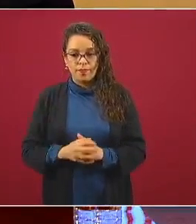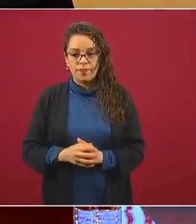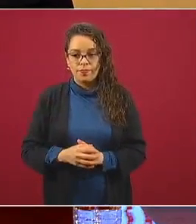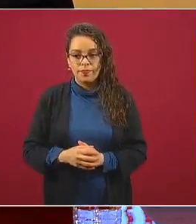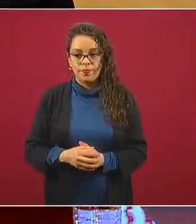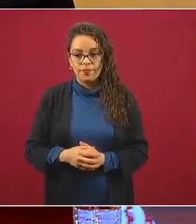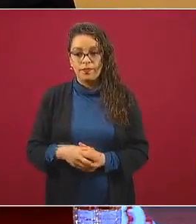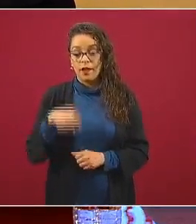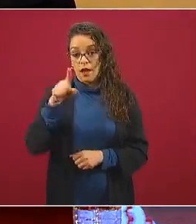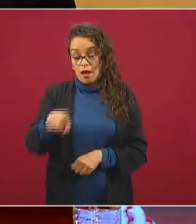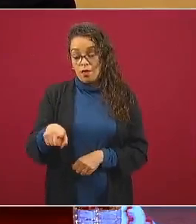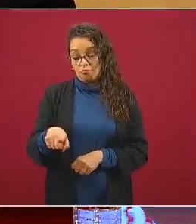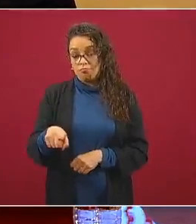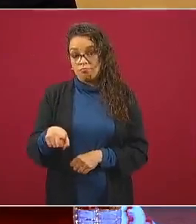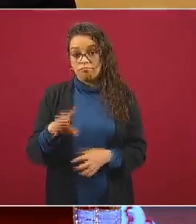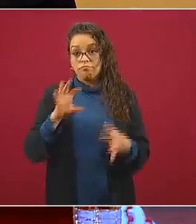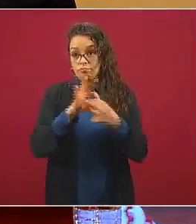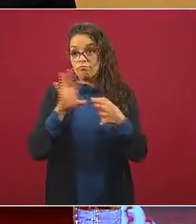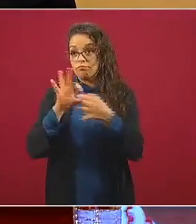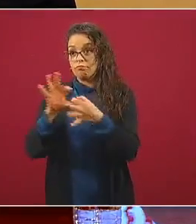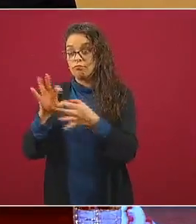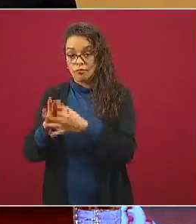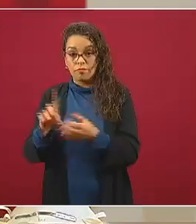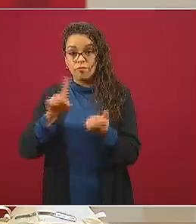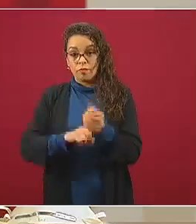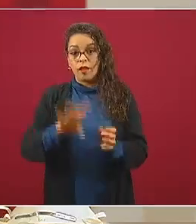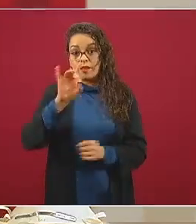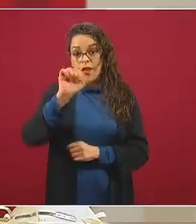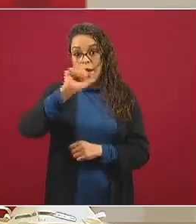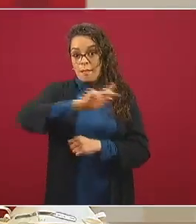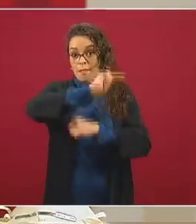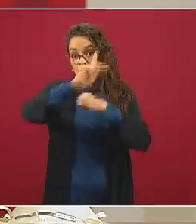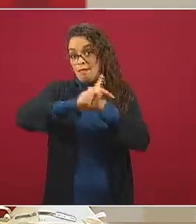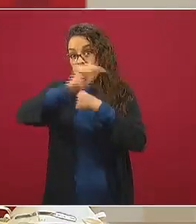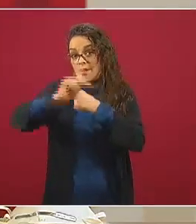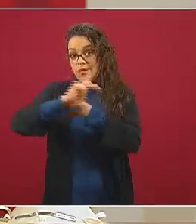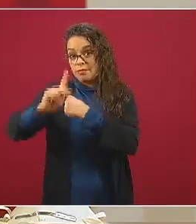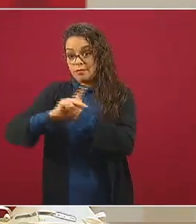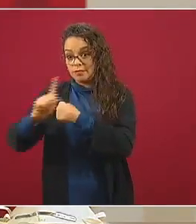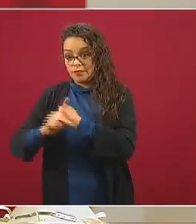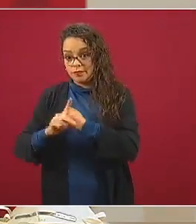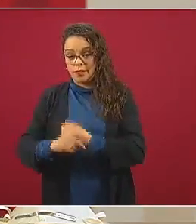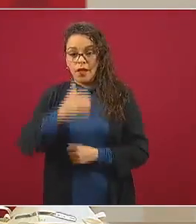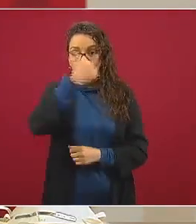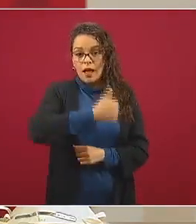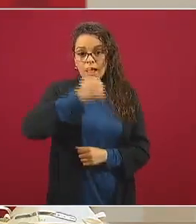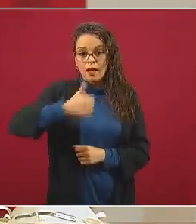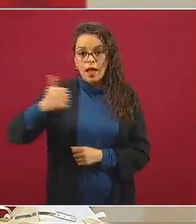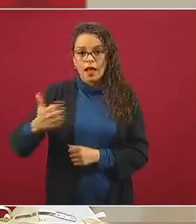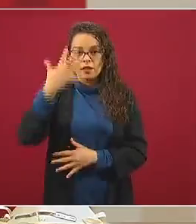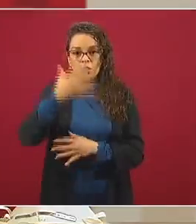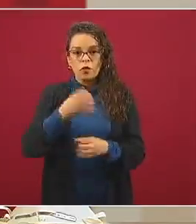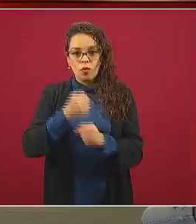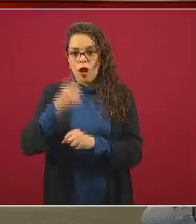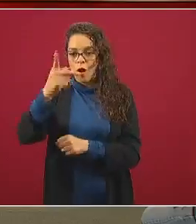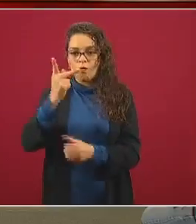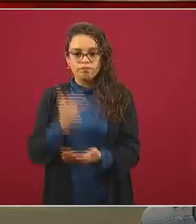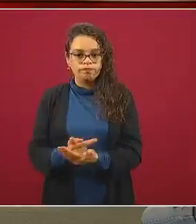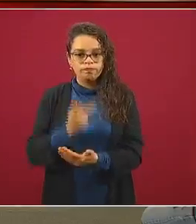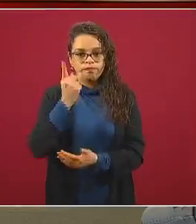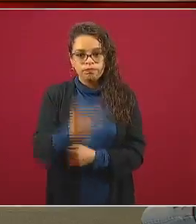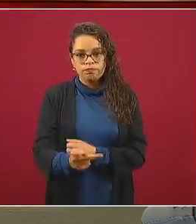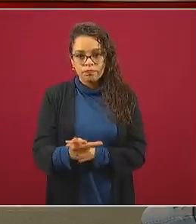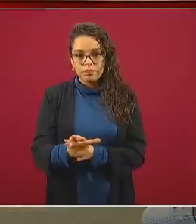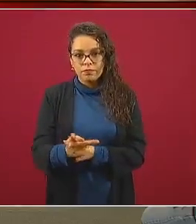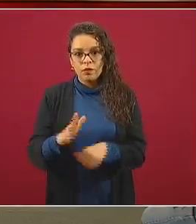representación en 36 países, y sobre todo fueron los que en cada 5 años han ganado el primer lugar de hacer y asesorar